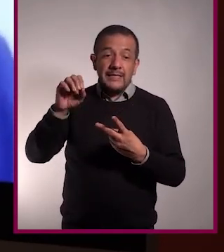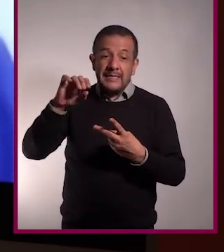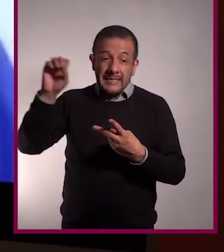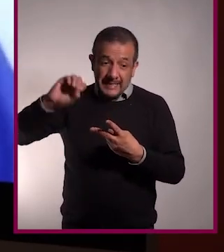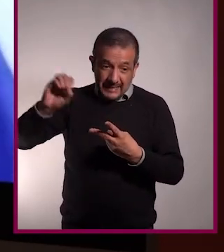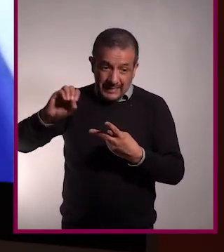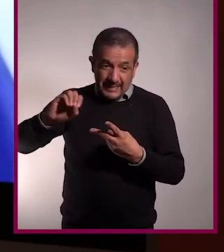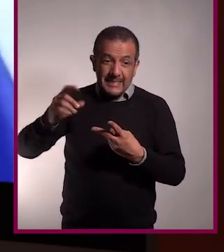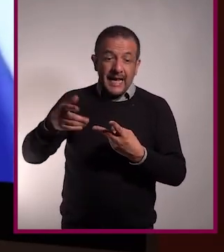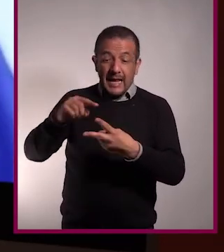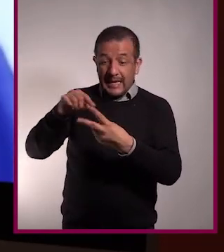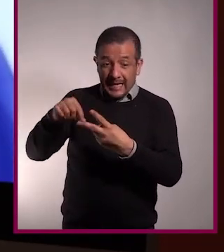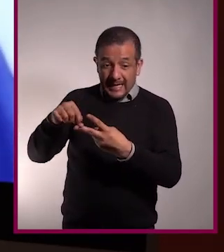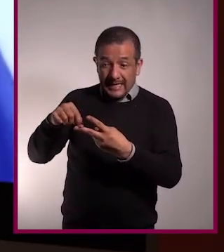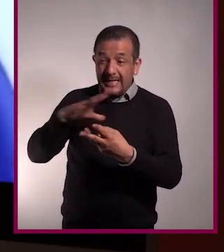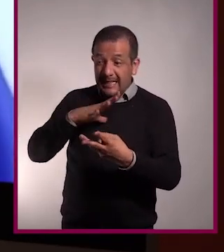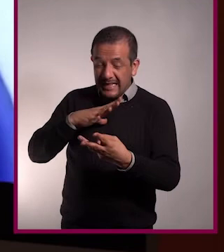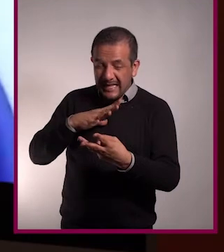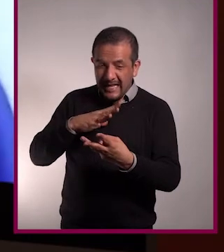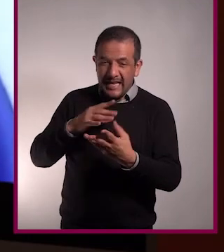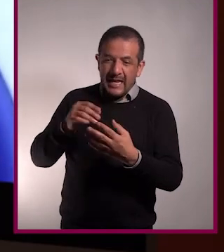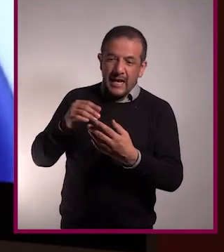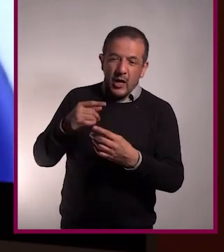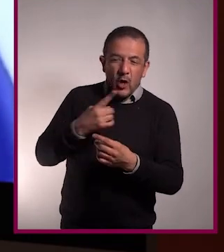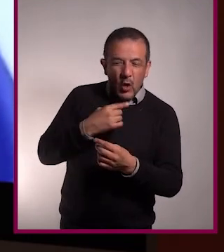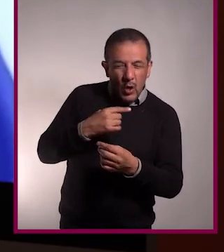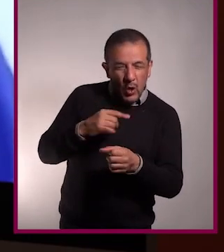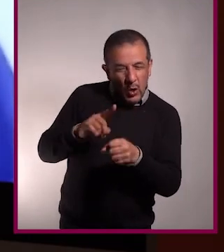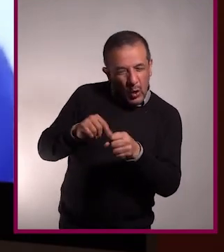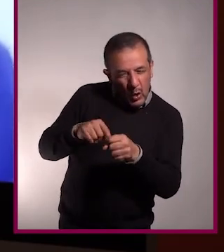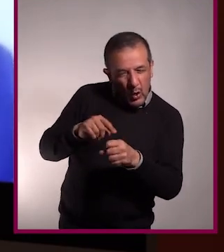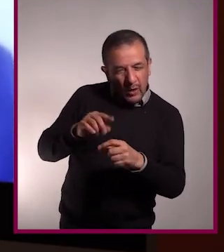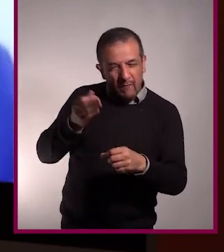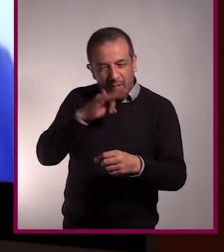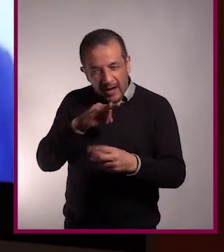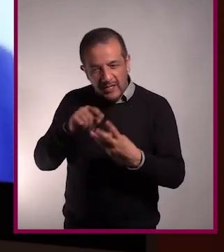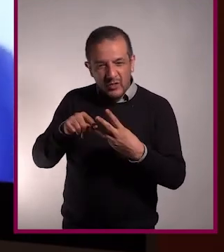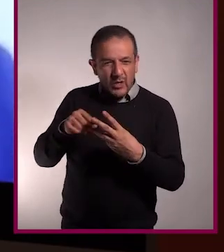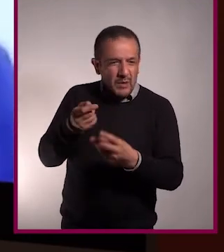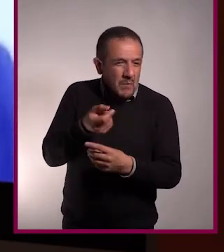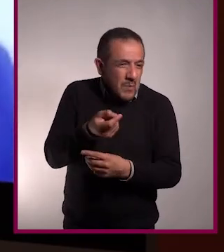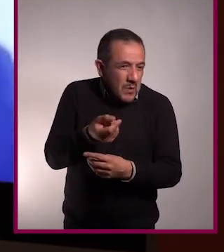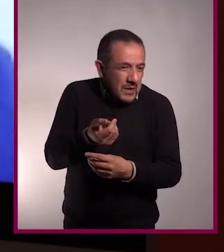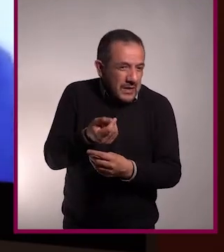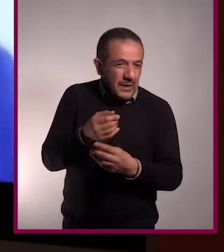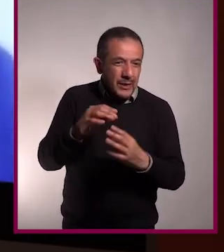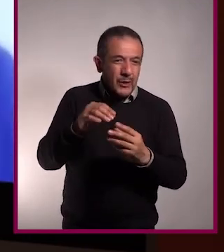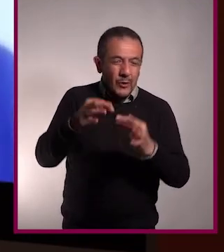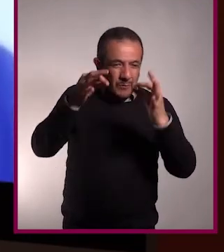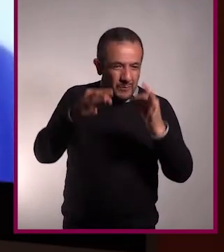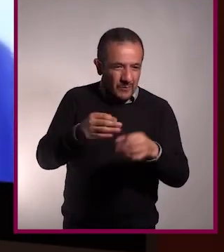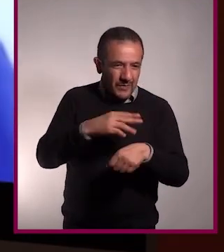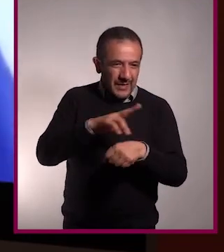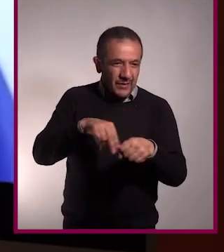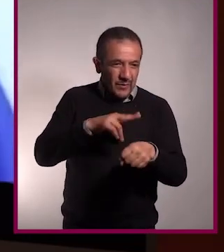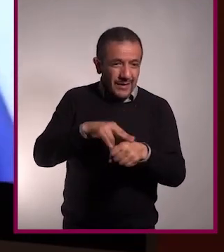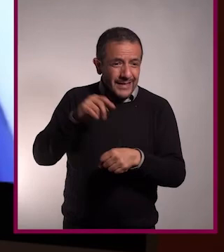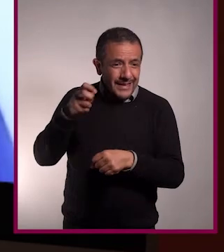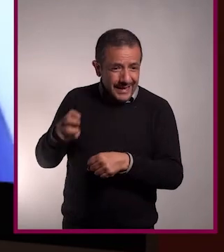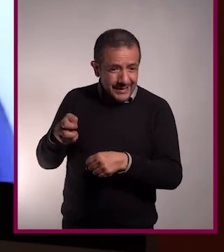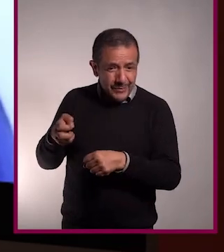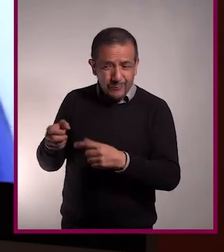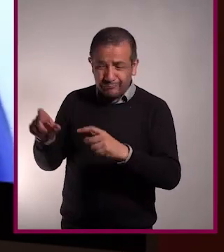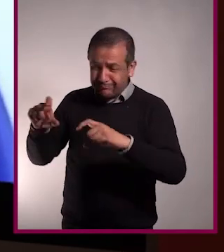tienen saborizantes, ya tienen colorantes, ya de mango, pues realmente es muy poco lo que tienen si es que tienen algo, y